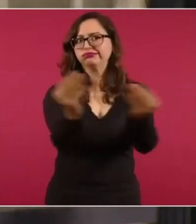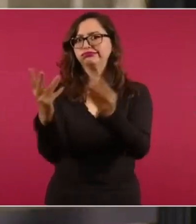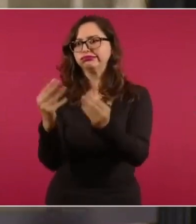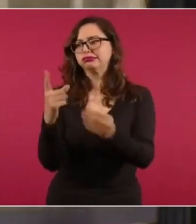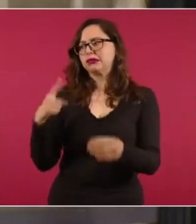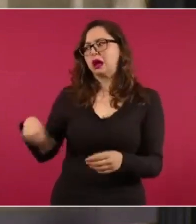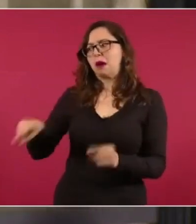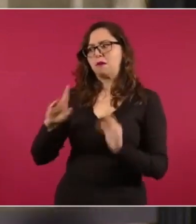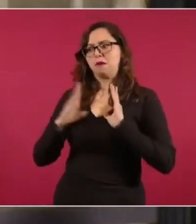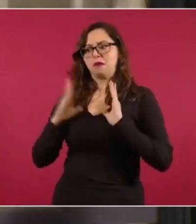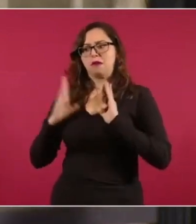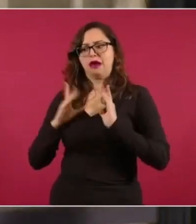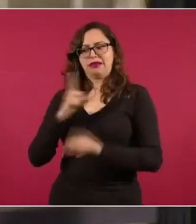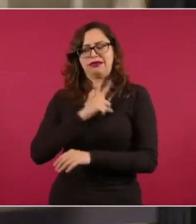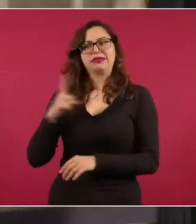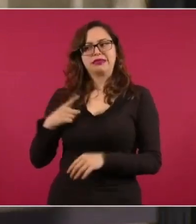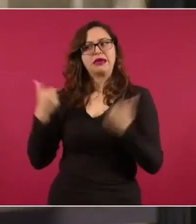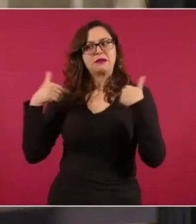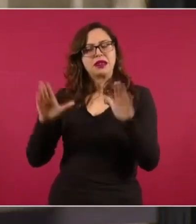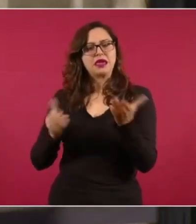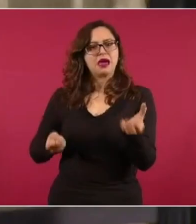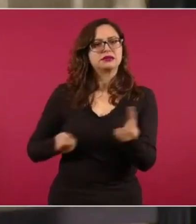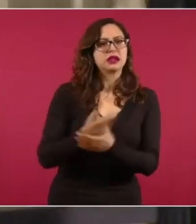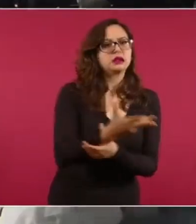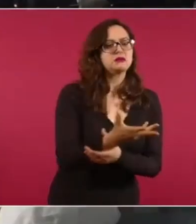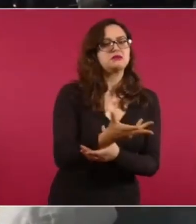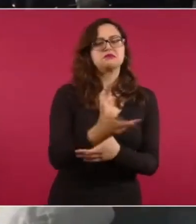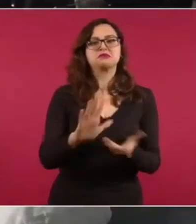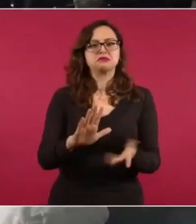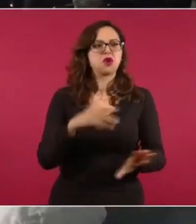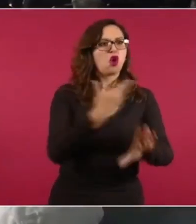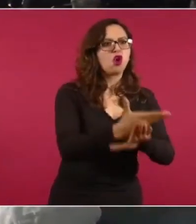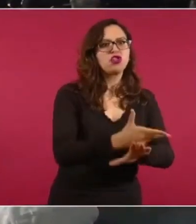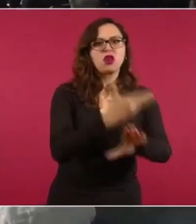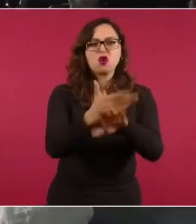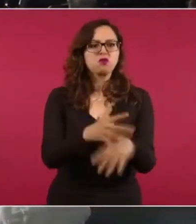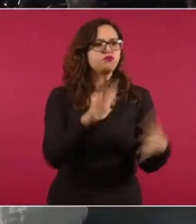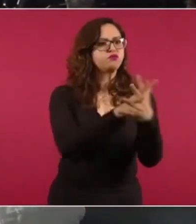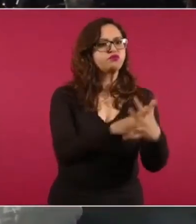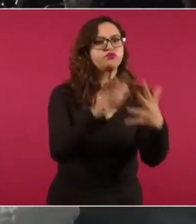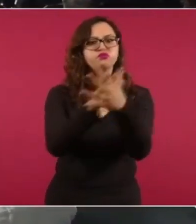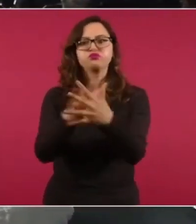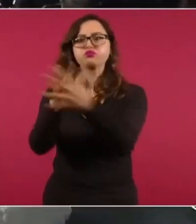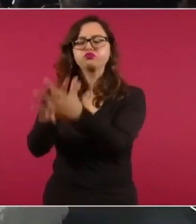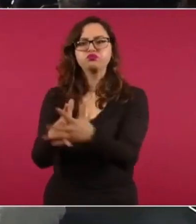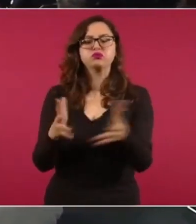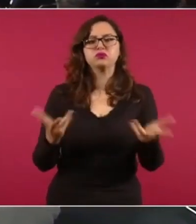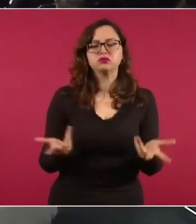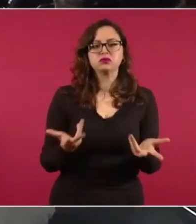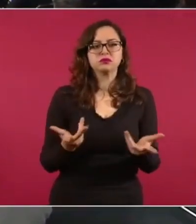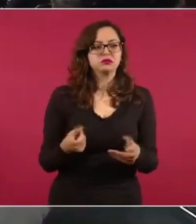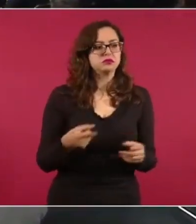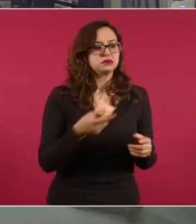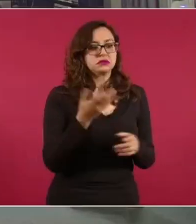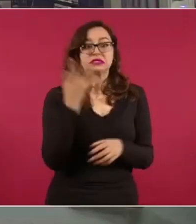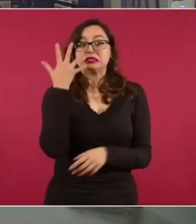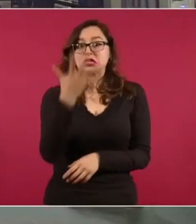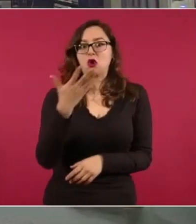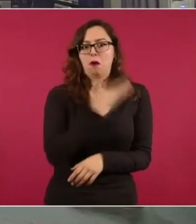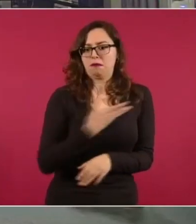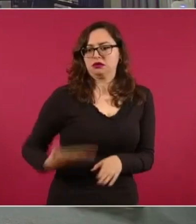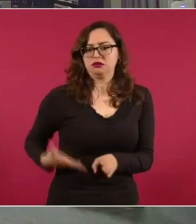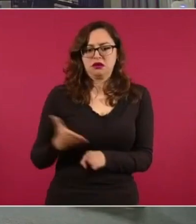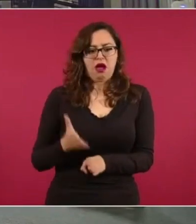participado en etapas de seguridad y jamás se dudó de la institucionalidad, lealtad y su compromiso